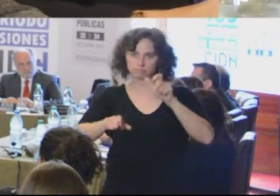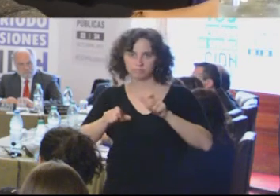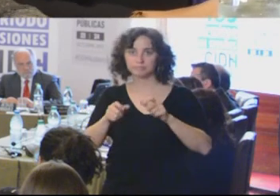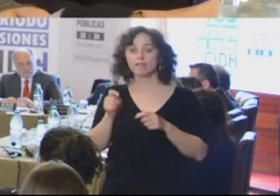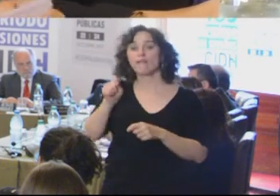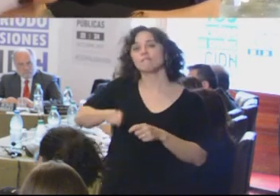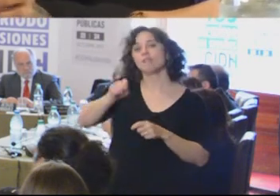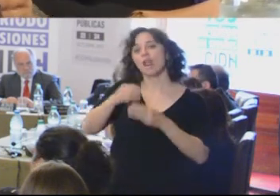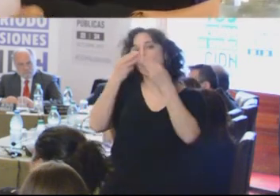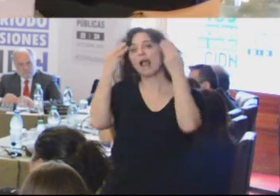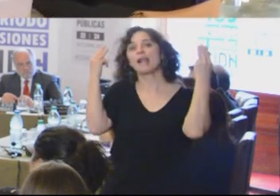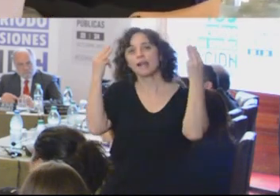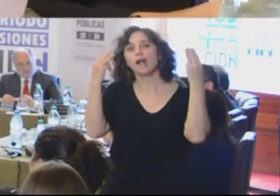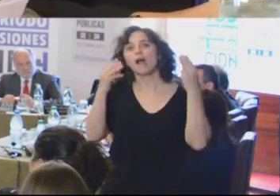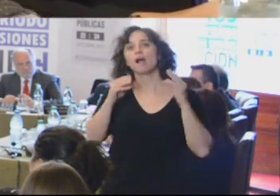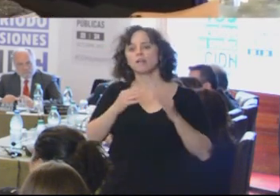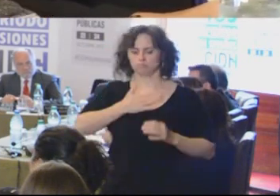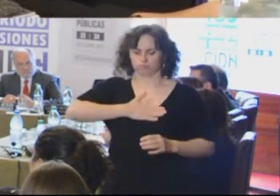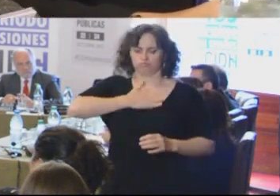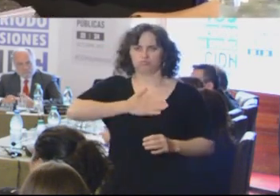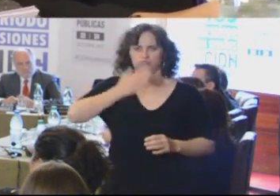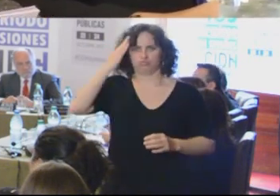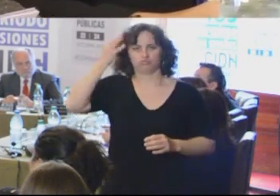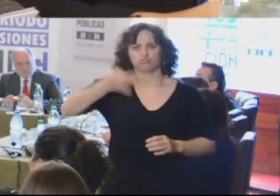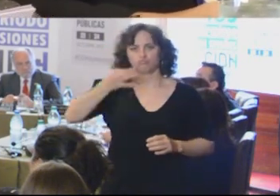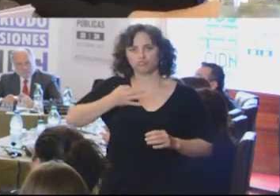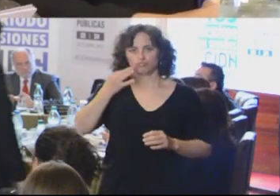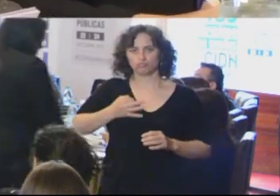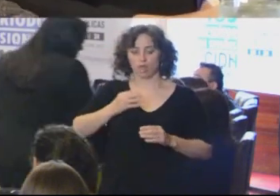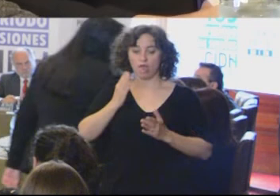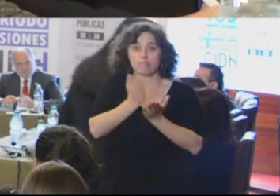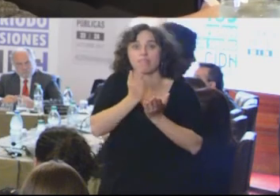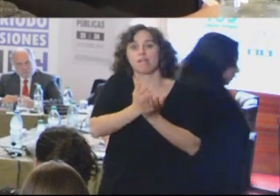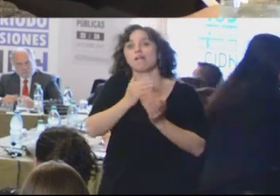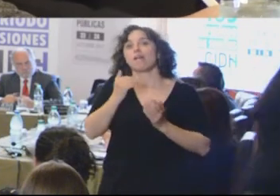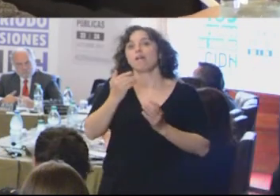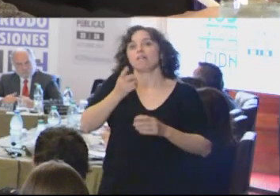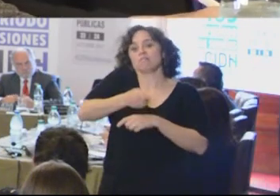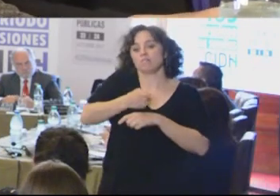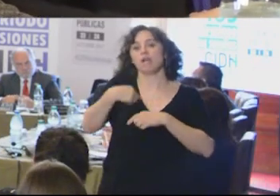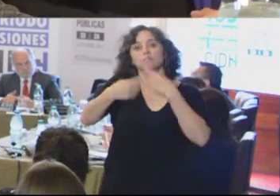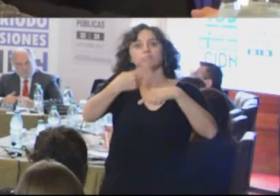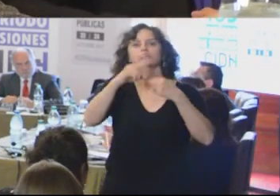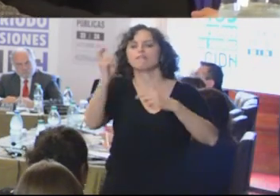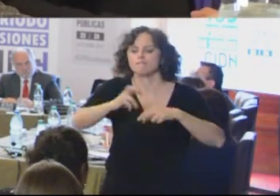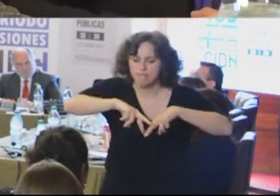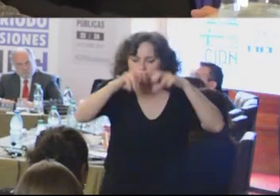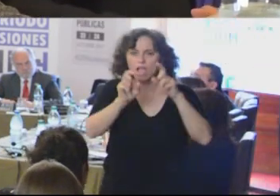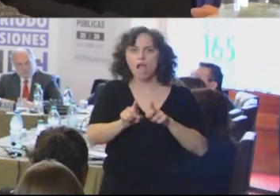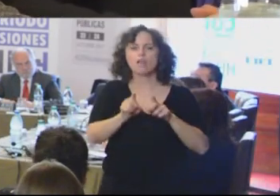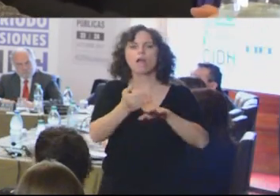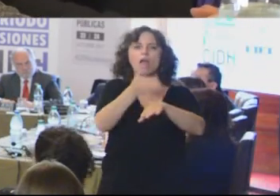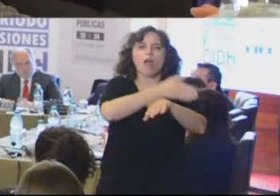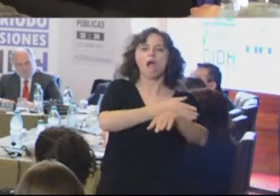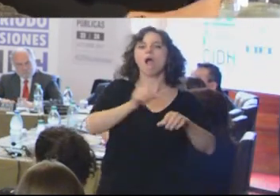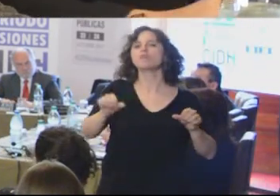general con plena convicción y desarrollo del deber internacional de investigar adelanta la acción penal contra